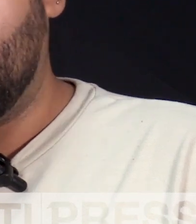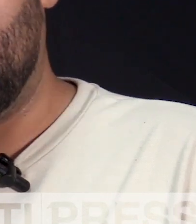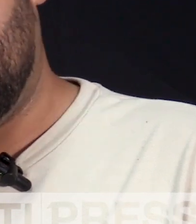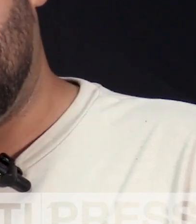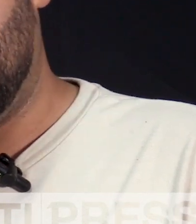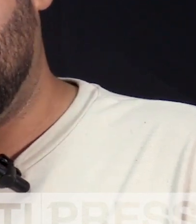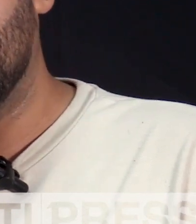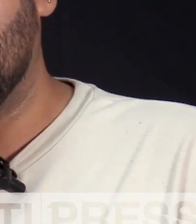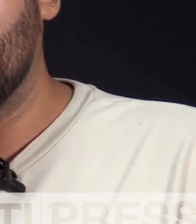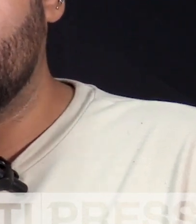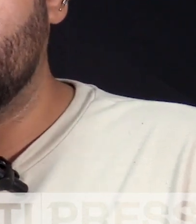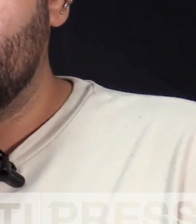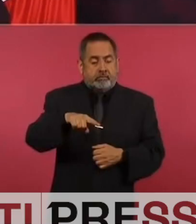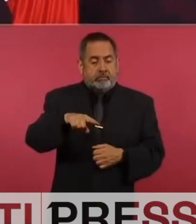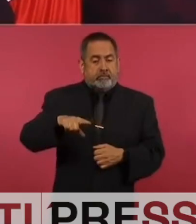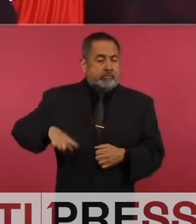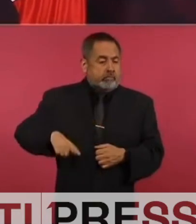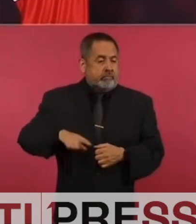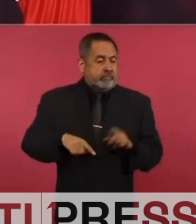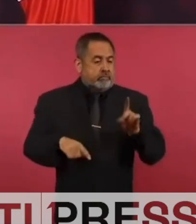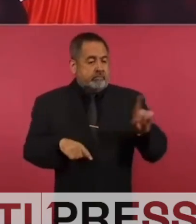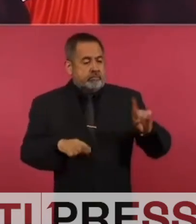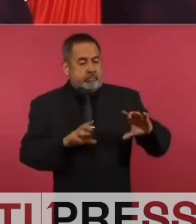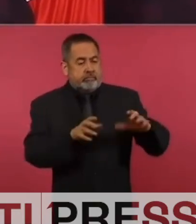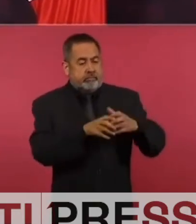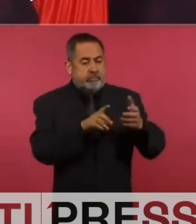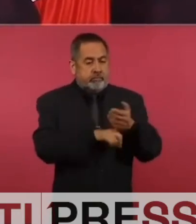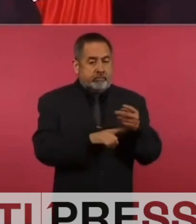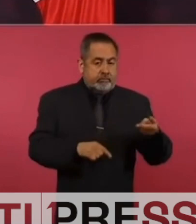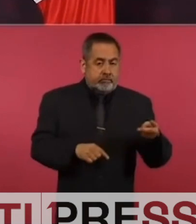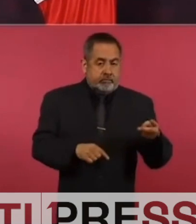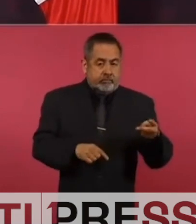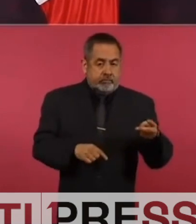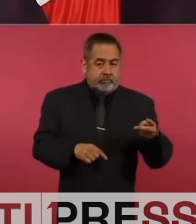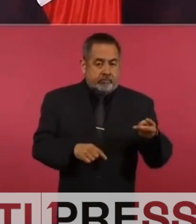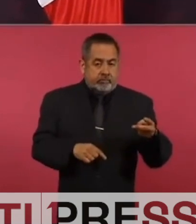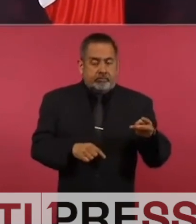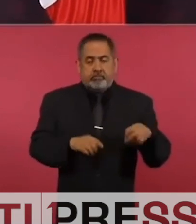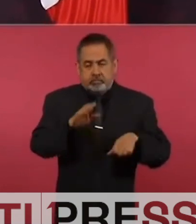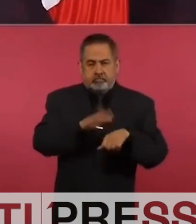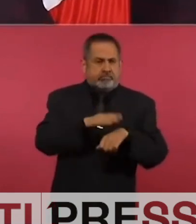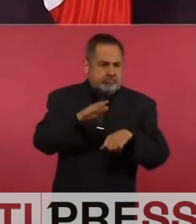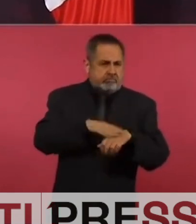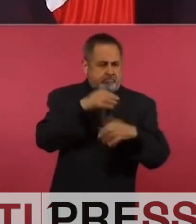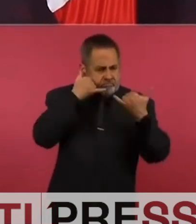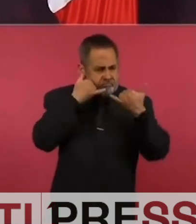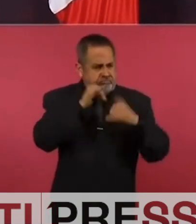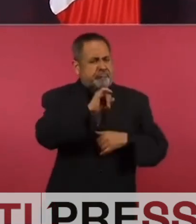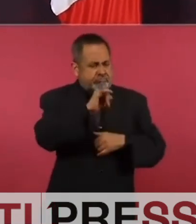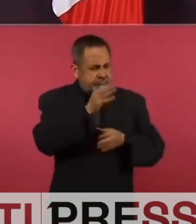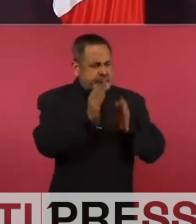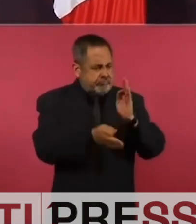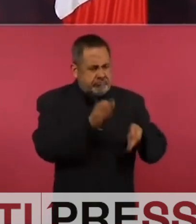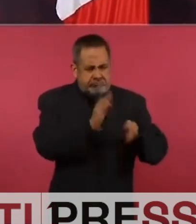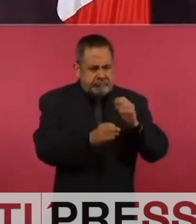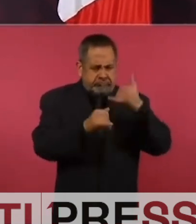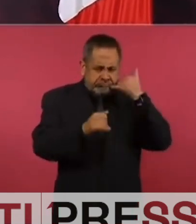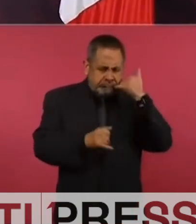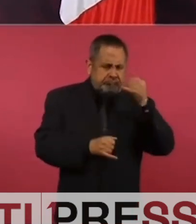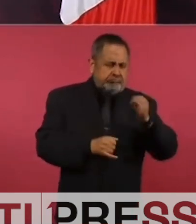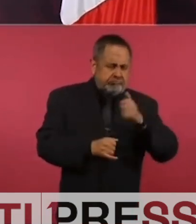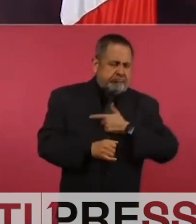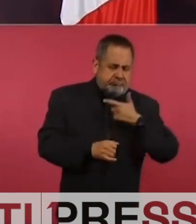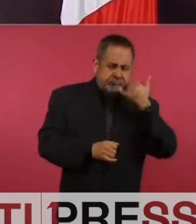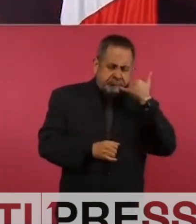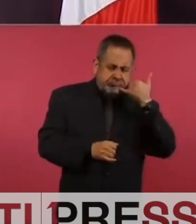cerrada, como él lo menciona así, y una izquierda como más libertaria y que tiene como que más las puertas abiertas para